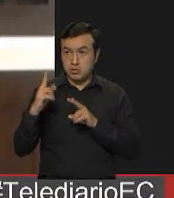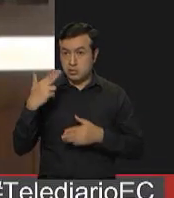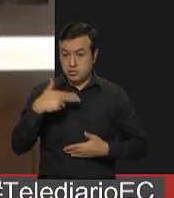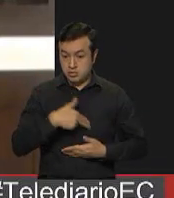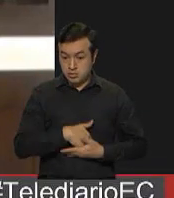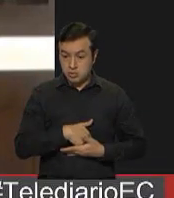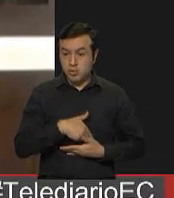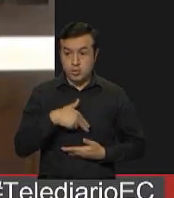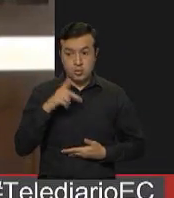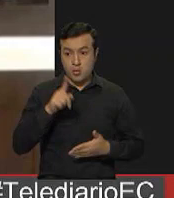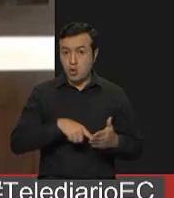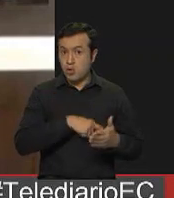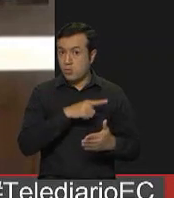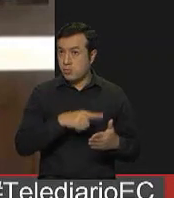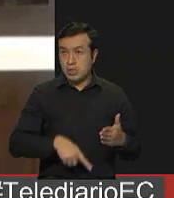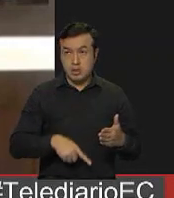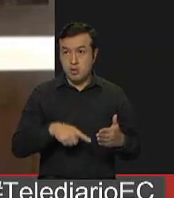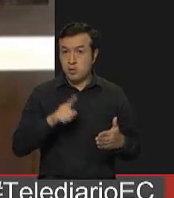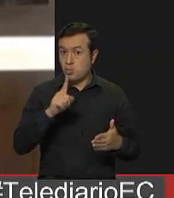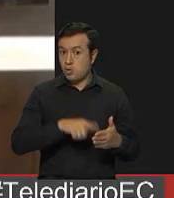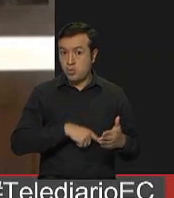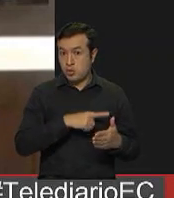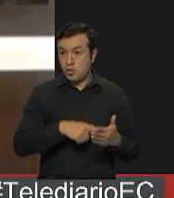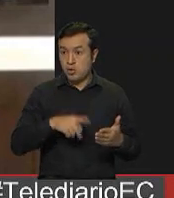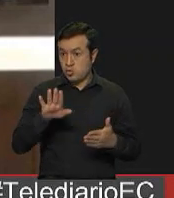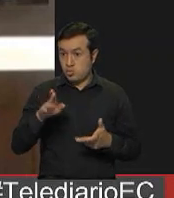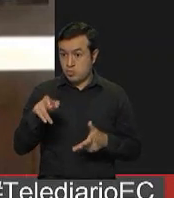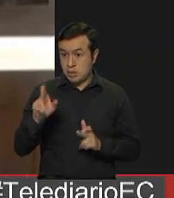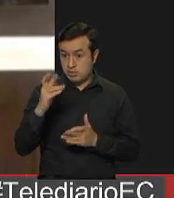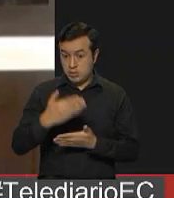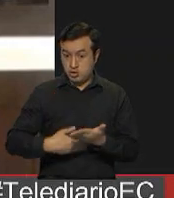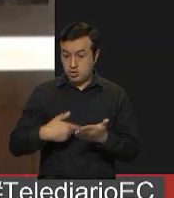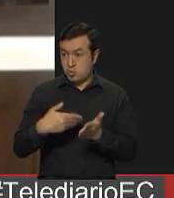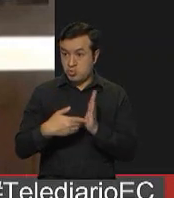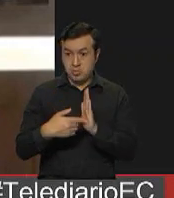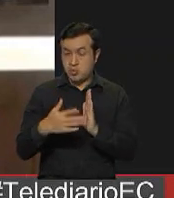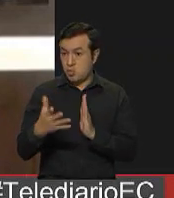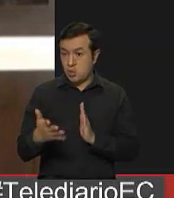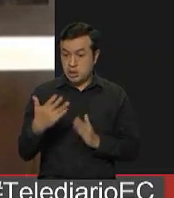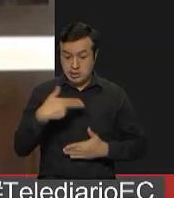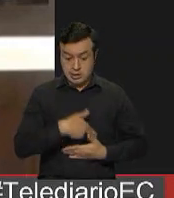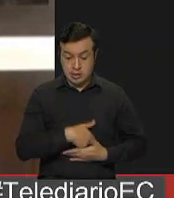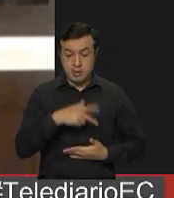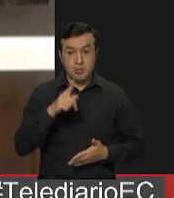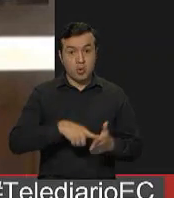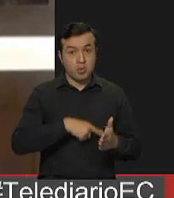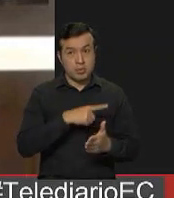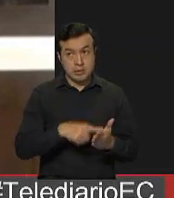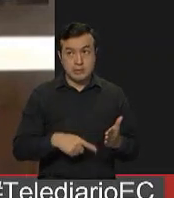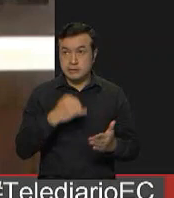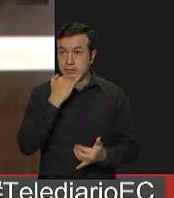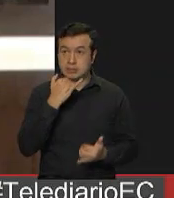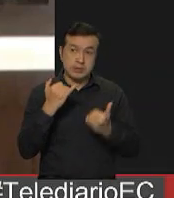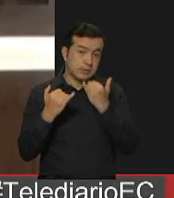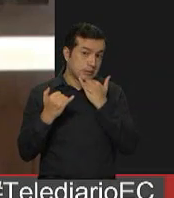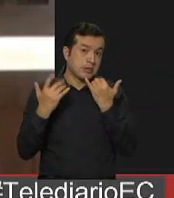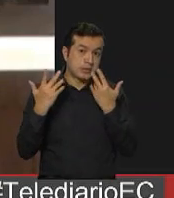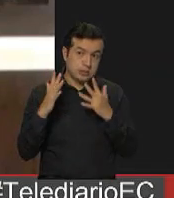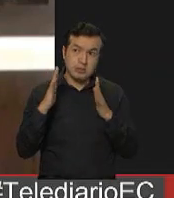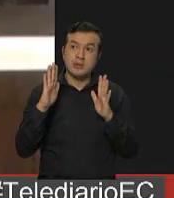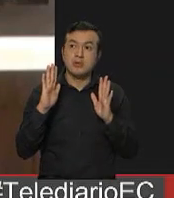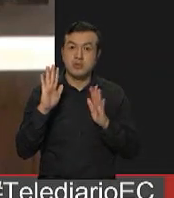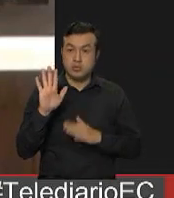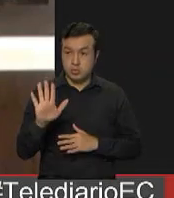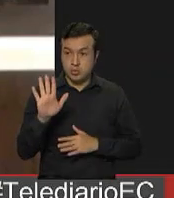el porte de armas, que no es el caso, porque no estaba sino en su casa. La tenencia de armas, que es cuando tú tienes en efecto